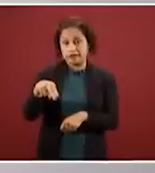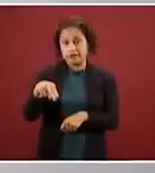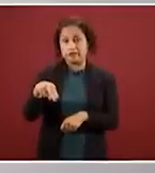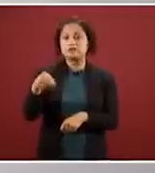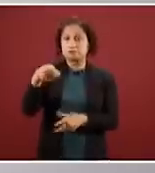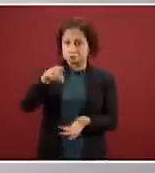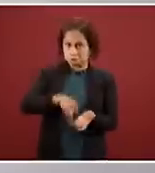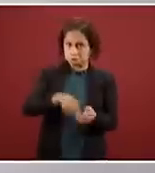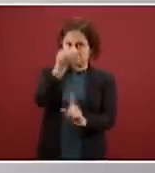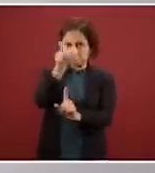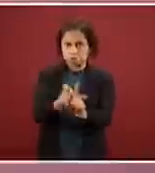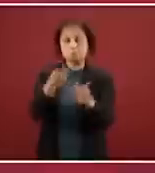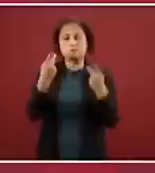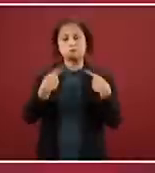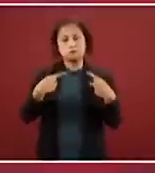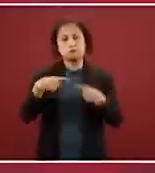profesionales,